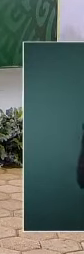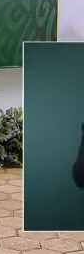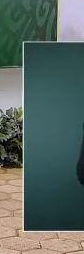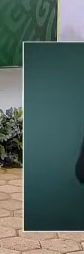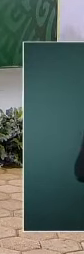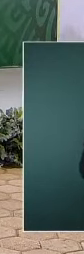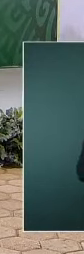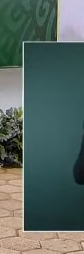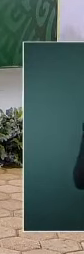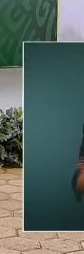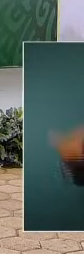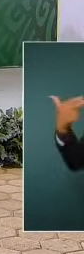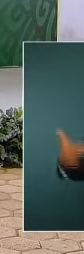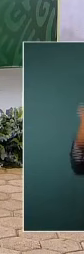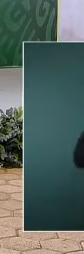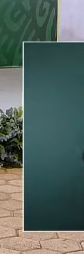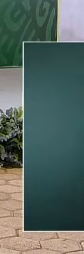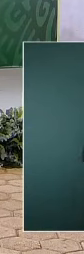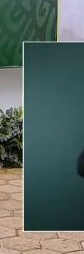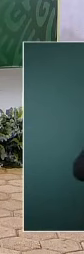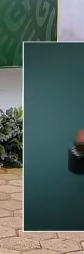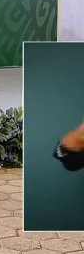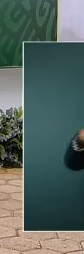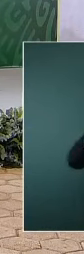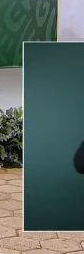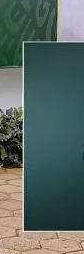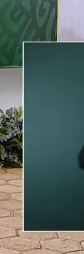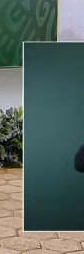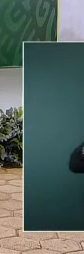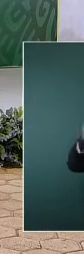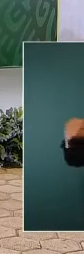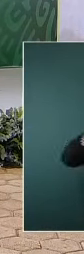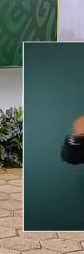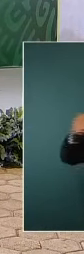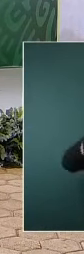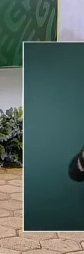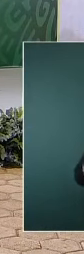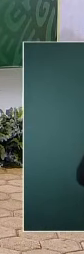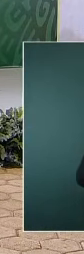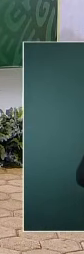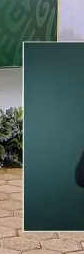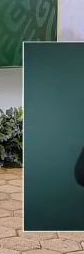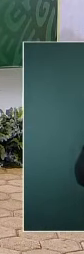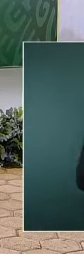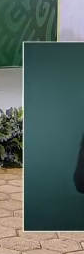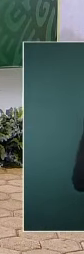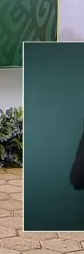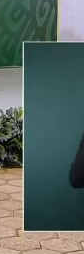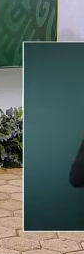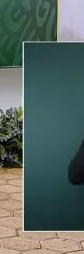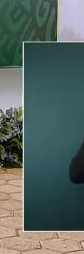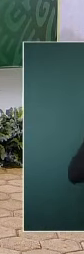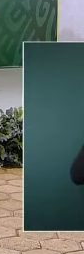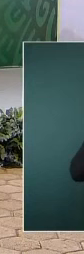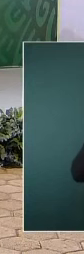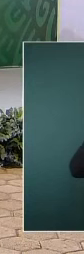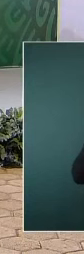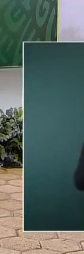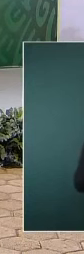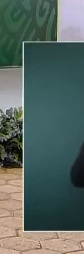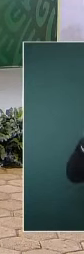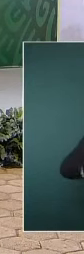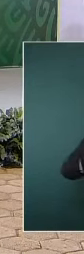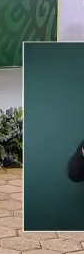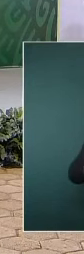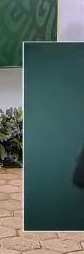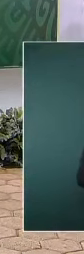le redituarían jugosamente el favor. Está claro que en la mira están mucho más